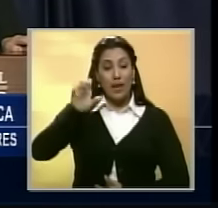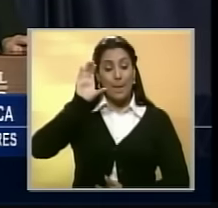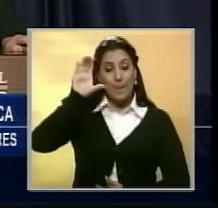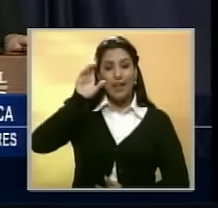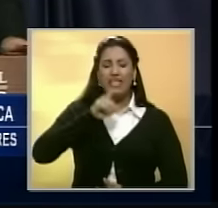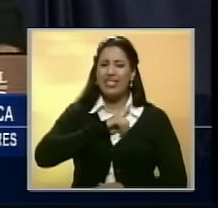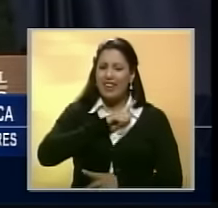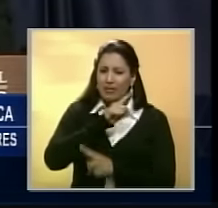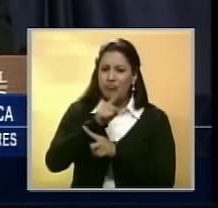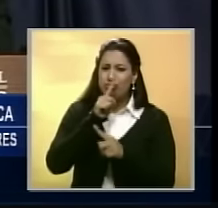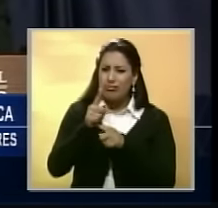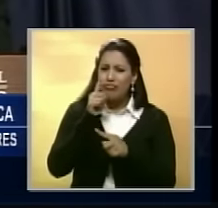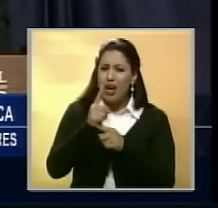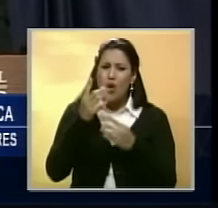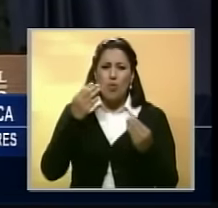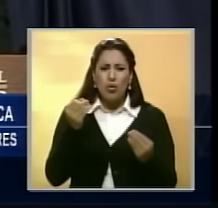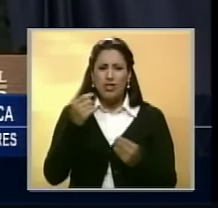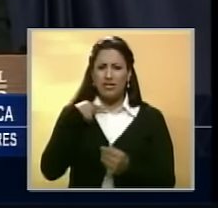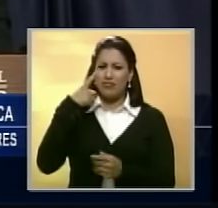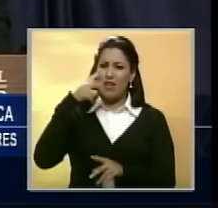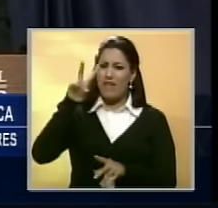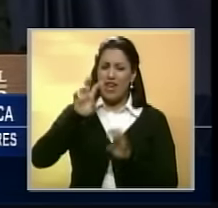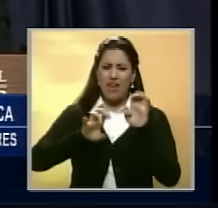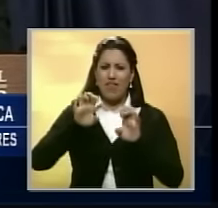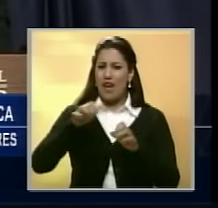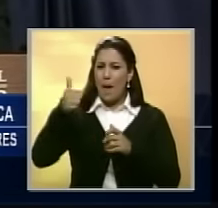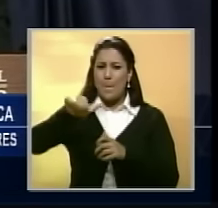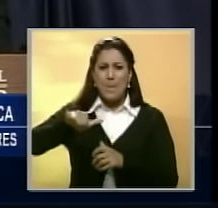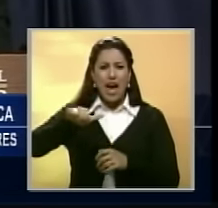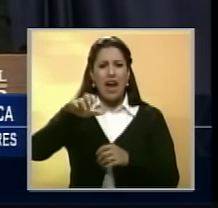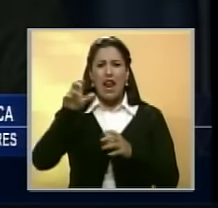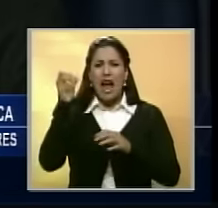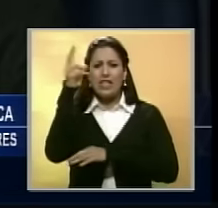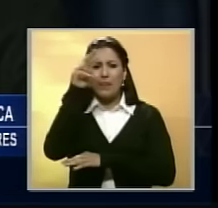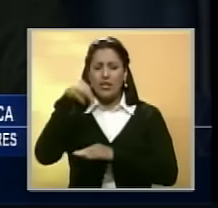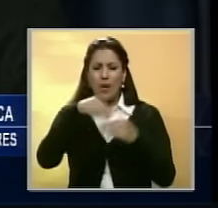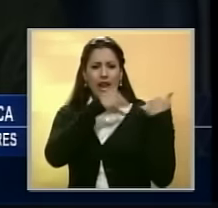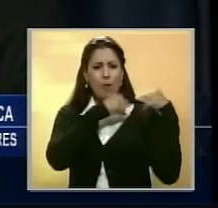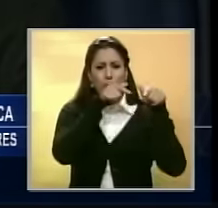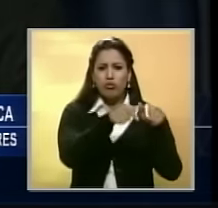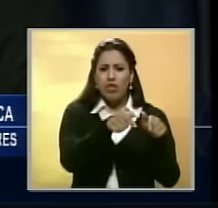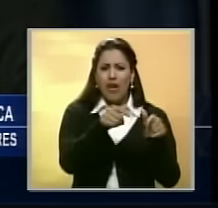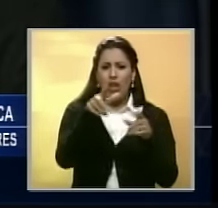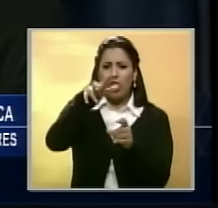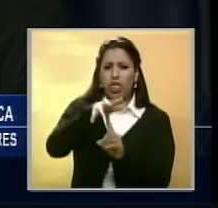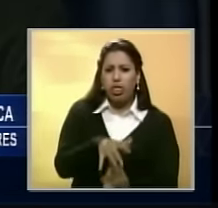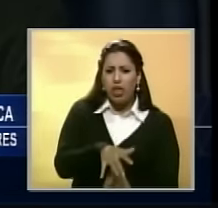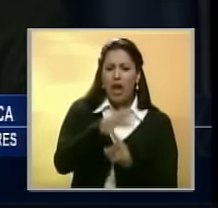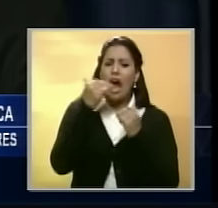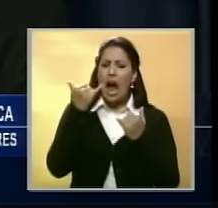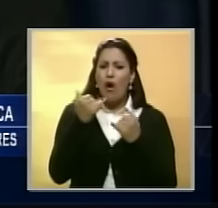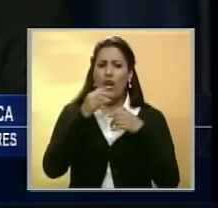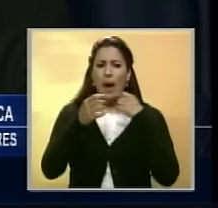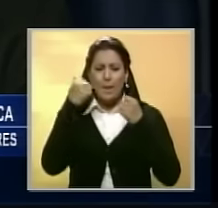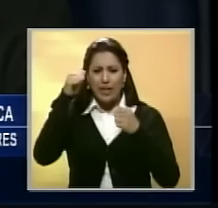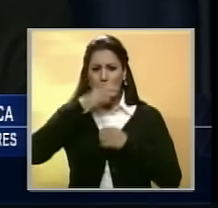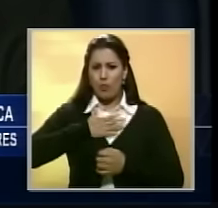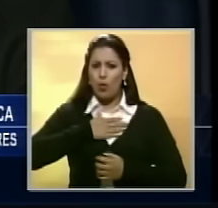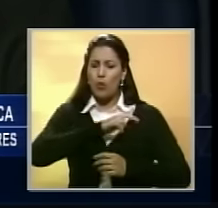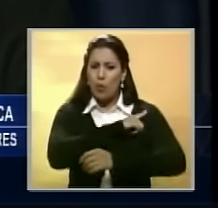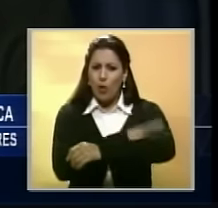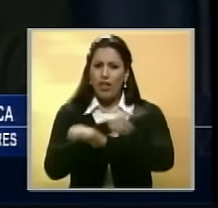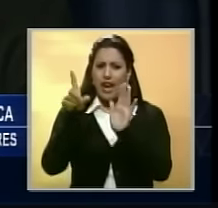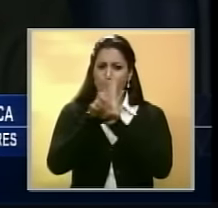ha dictado una serie de pronunciamientos que a su juicio socavan el rol de la Asamblea Nacional y limitan su capacidad de ejercer realmente el